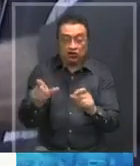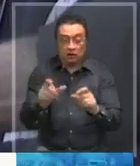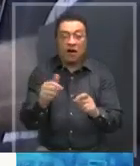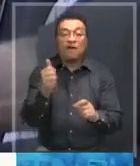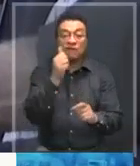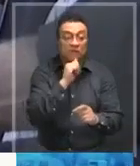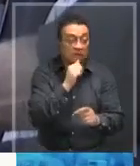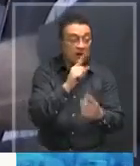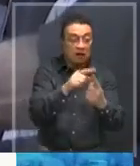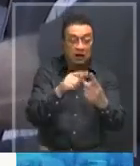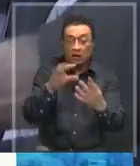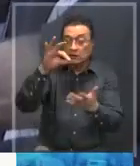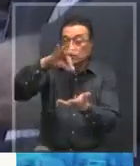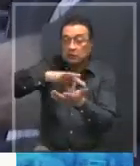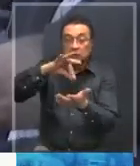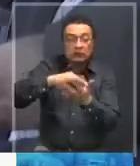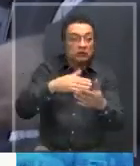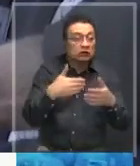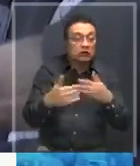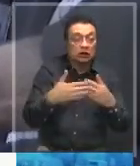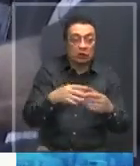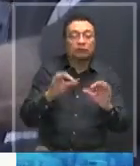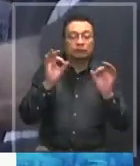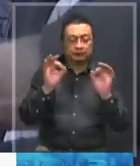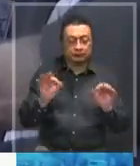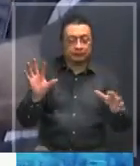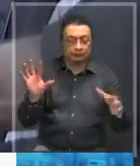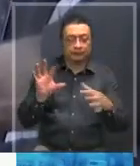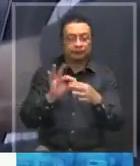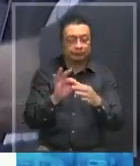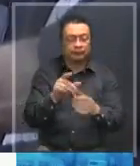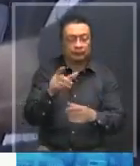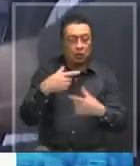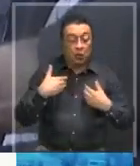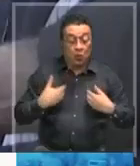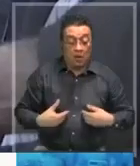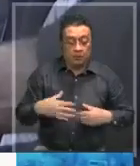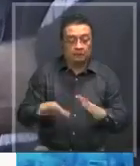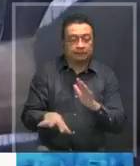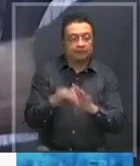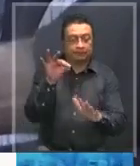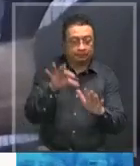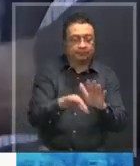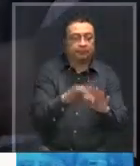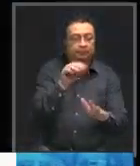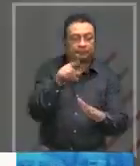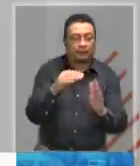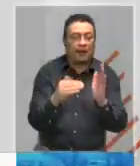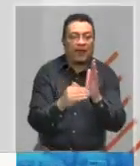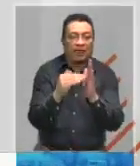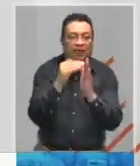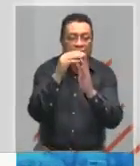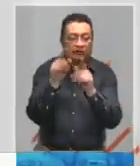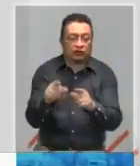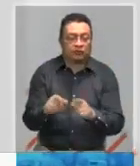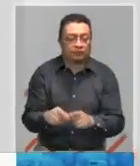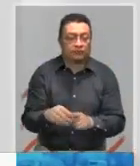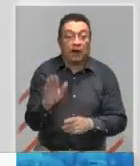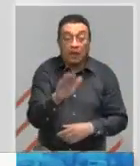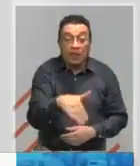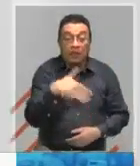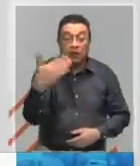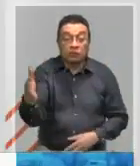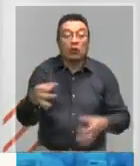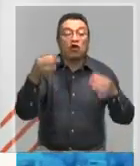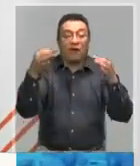restaban ilocalizables coinciden con los cuerpos que se han encontrado en el edificio. Más tarde se confirmó